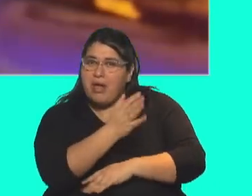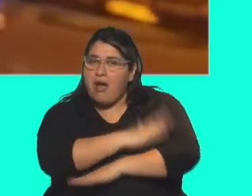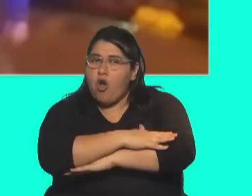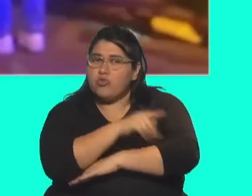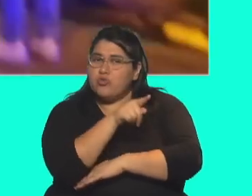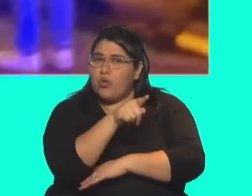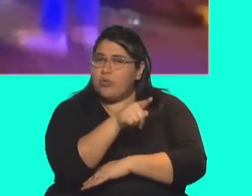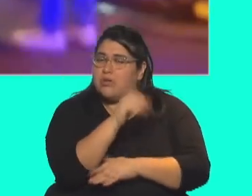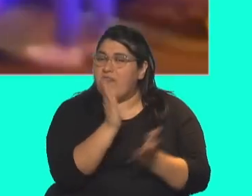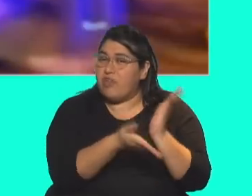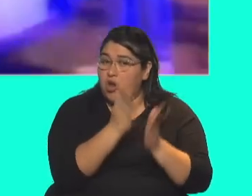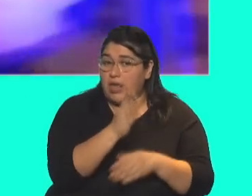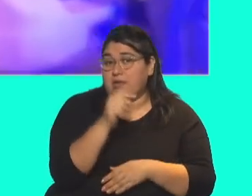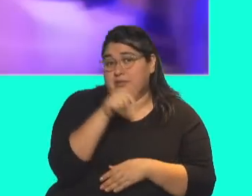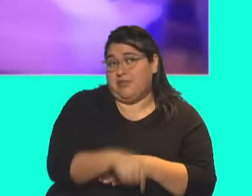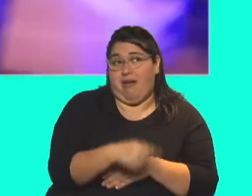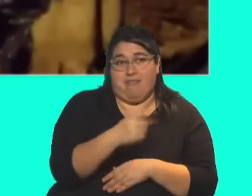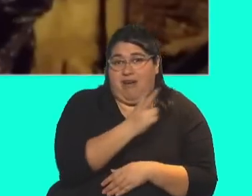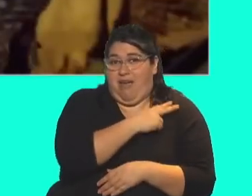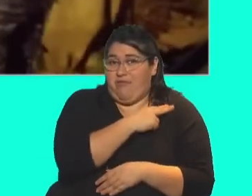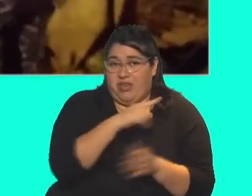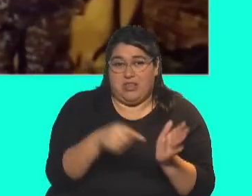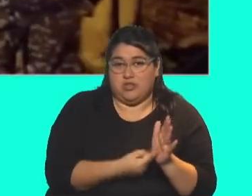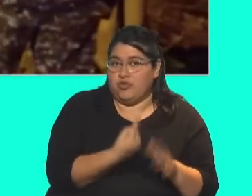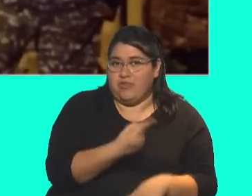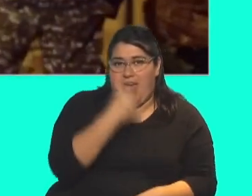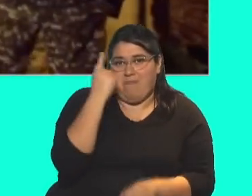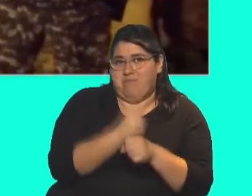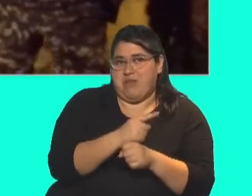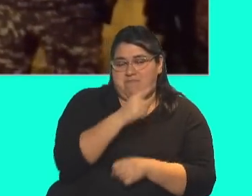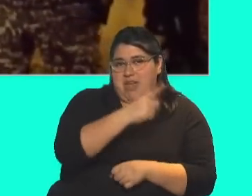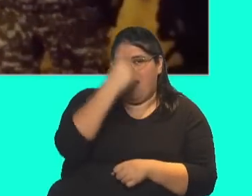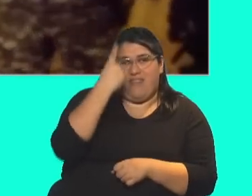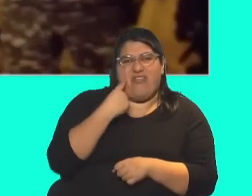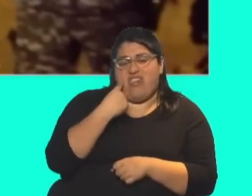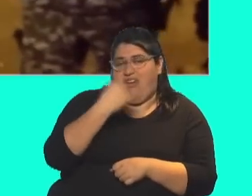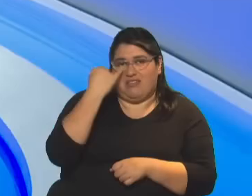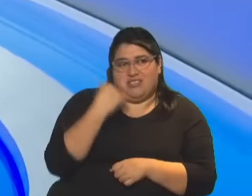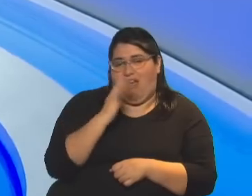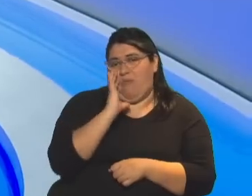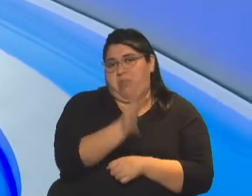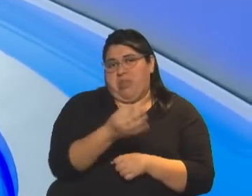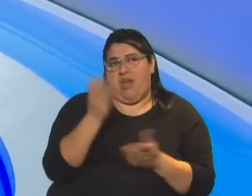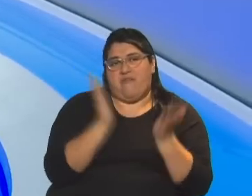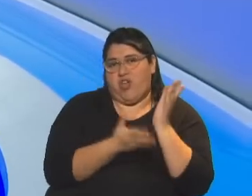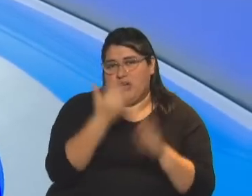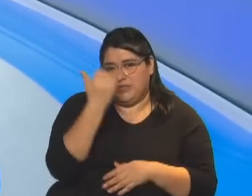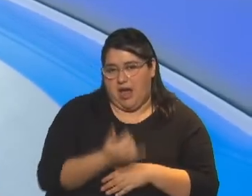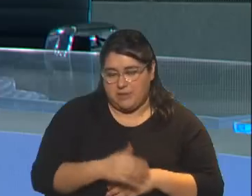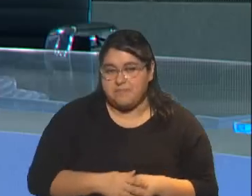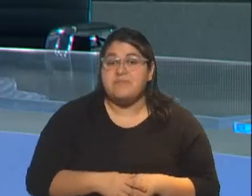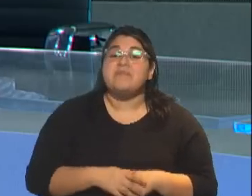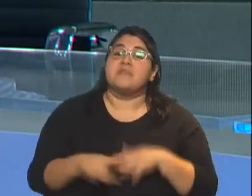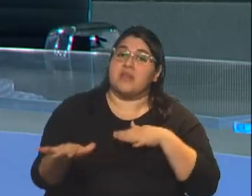y el actual intendente de la ciudad estuvo desde el primer momento si de esto también habíamos visto una actitud violenta por parte de la policía de la ciudad de buenos